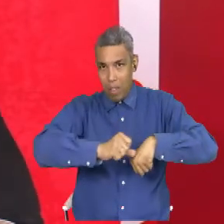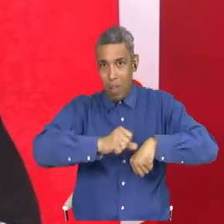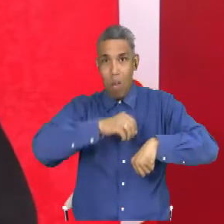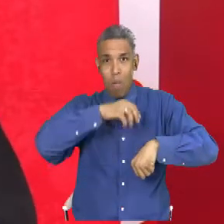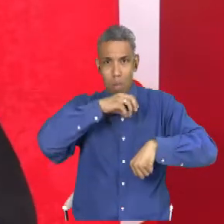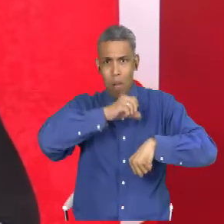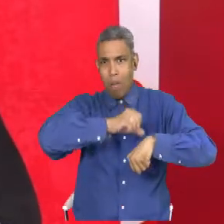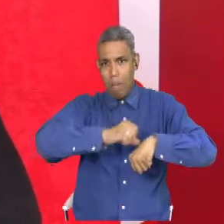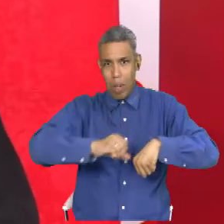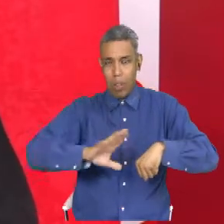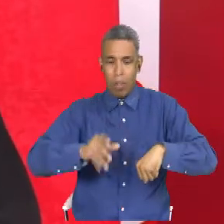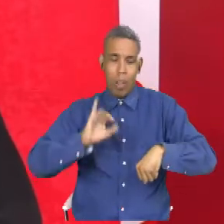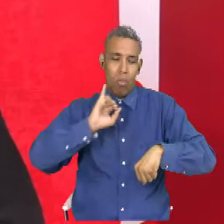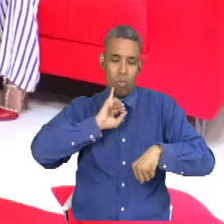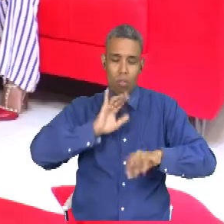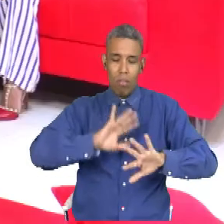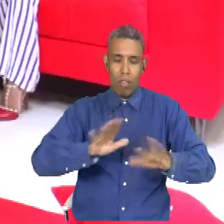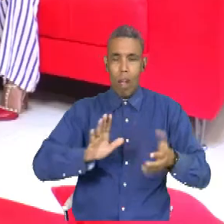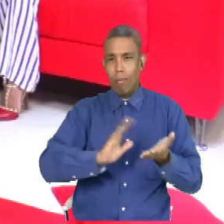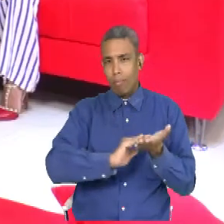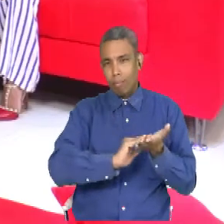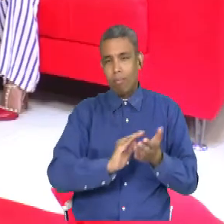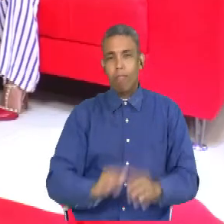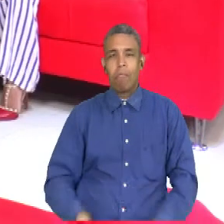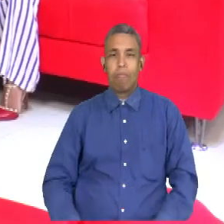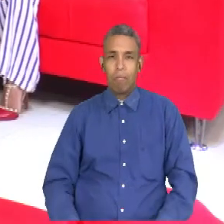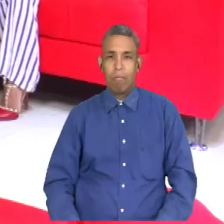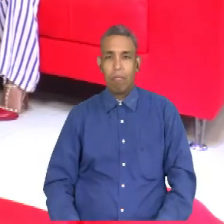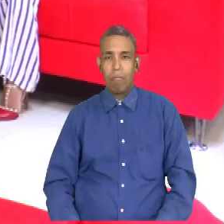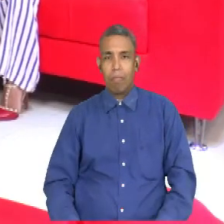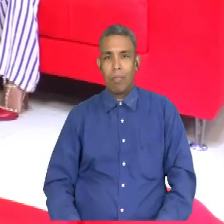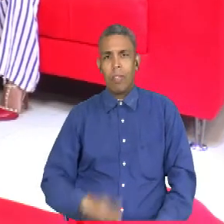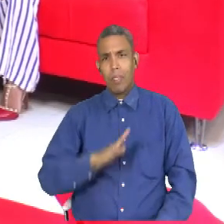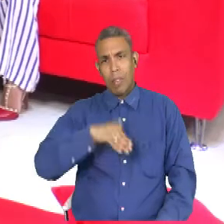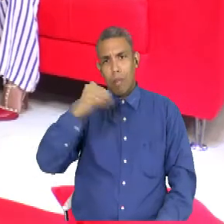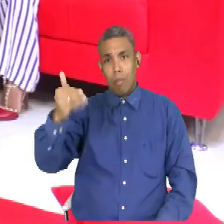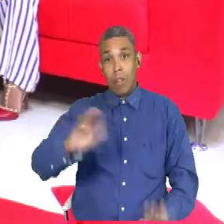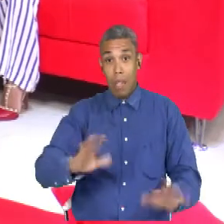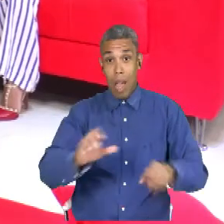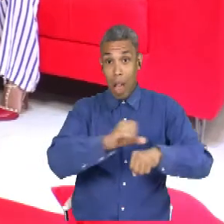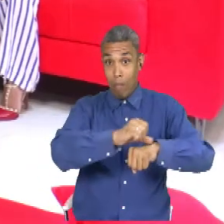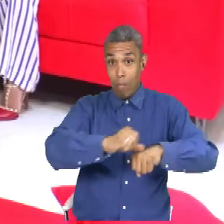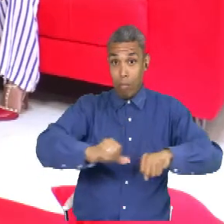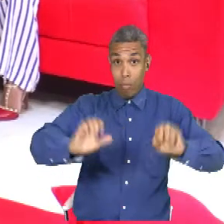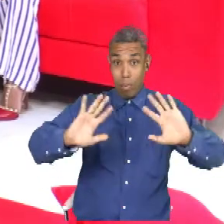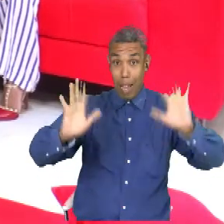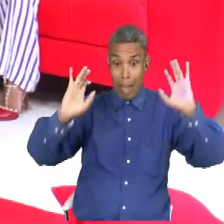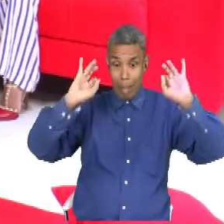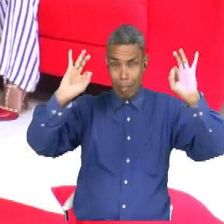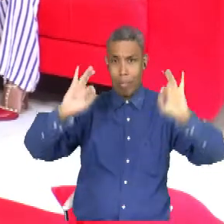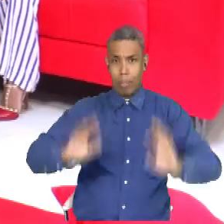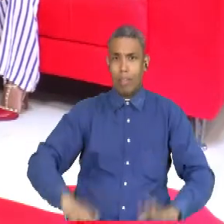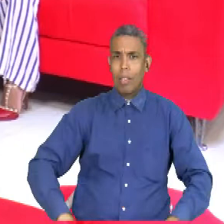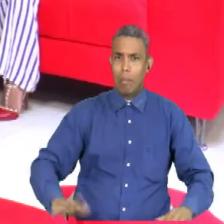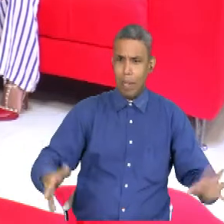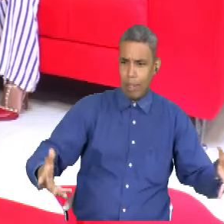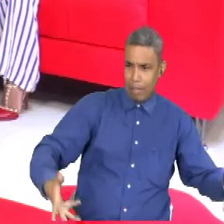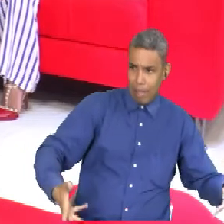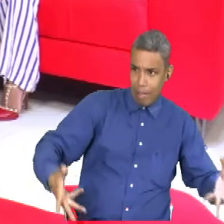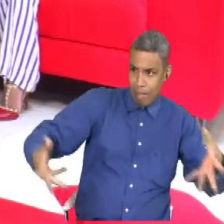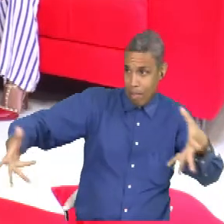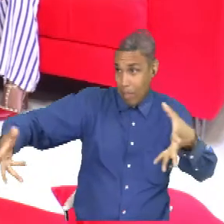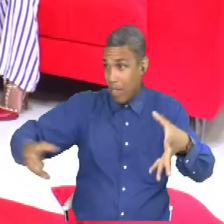murió, pero nos tocó adoptarlo porque la señora dijo que no, pero mire, se volvió, ya era un perro adulto, yo creo que ya casi un perro